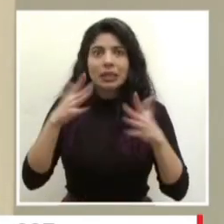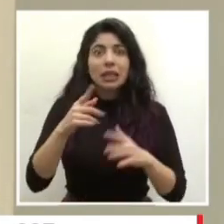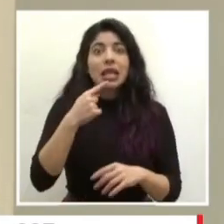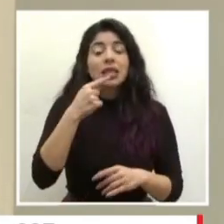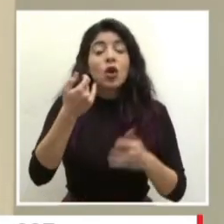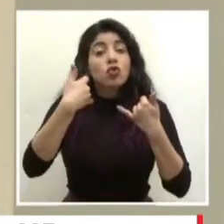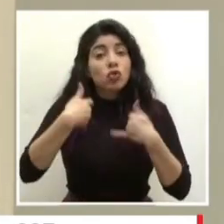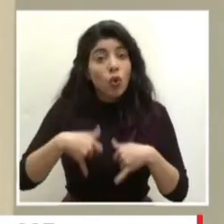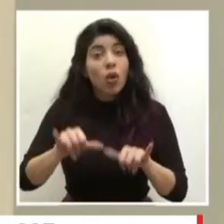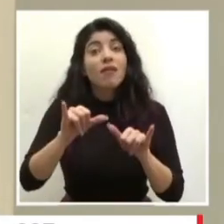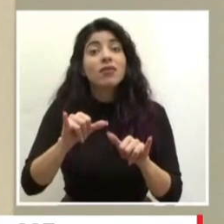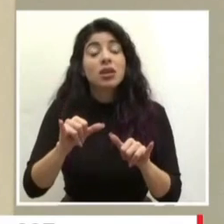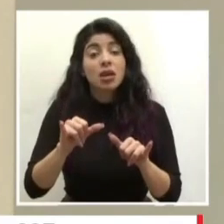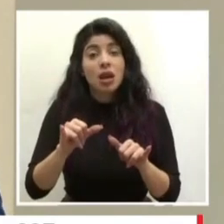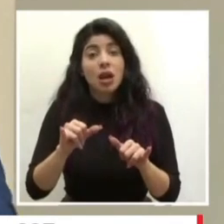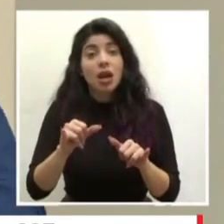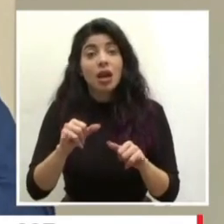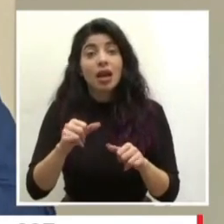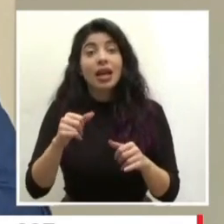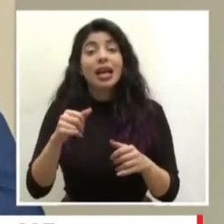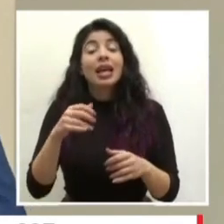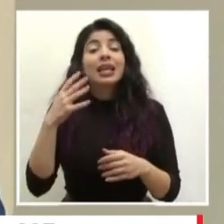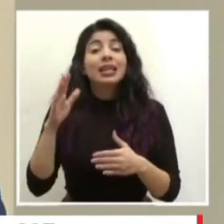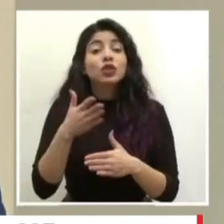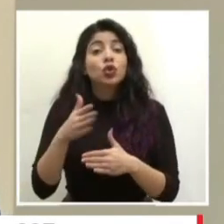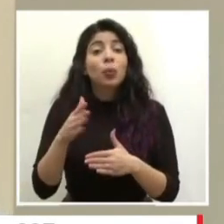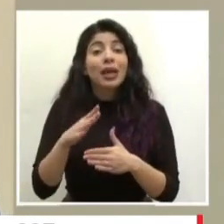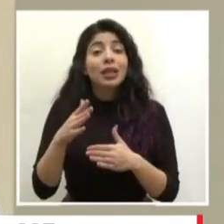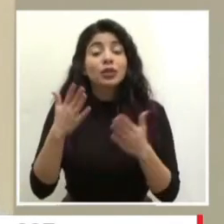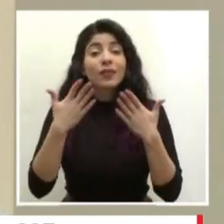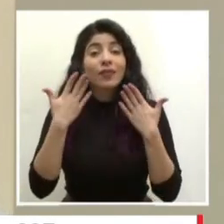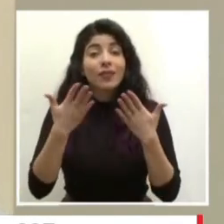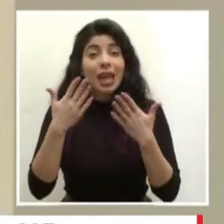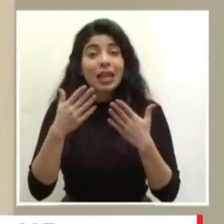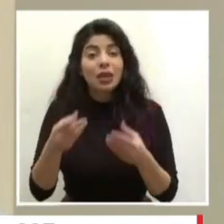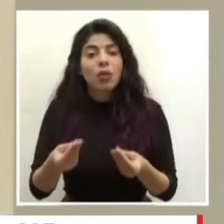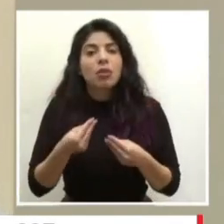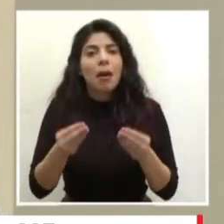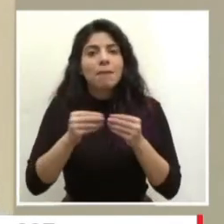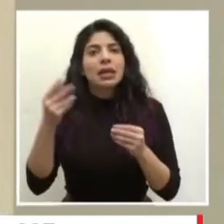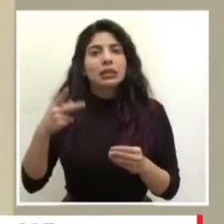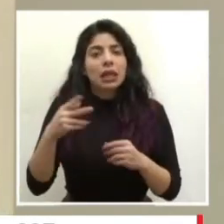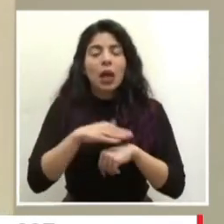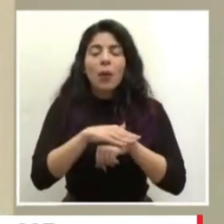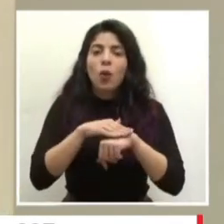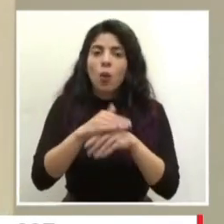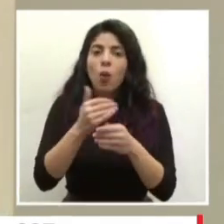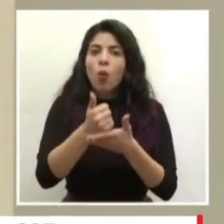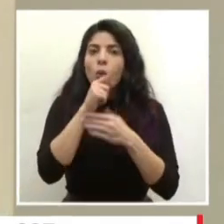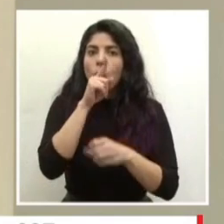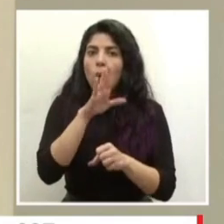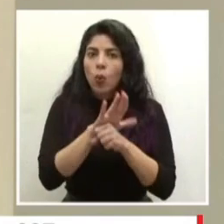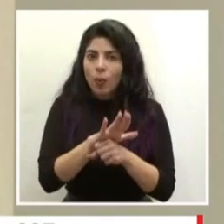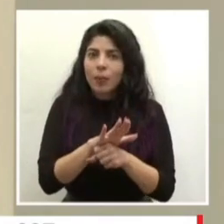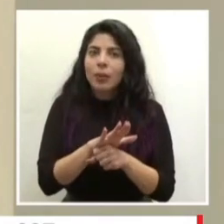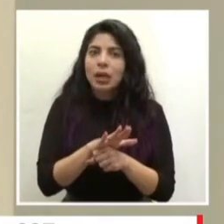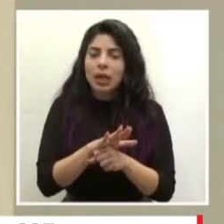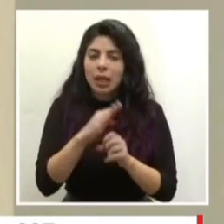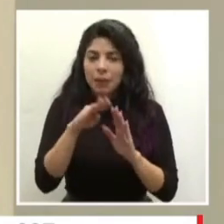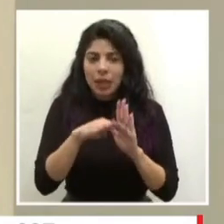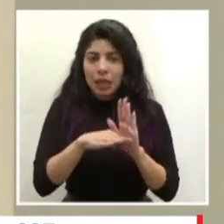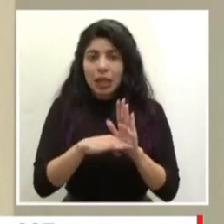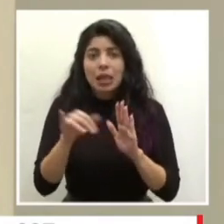todavía, incluso con el caso de los instrumentos de viento, el riesgo es mayor. Así que, por favor, para que nos ayuden en eso de cumplir las medidas,